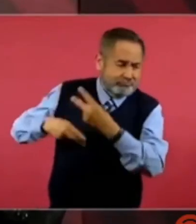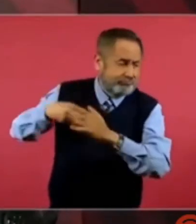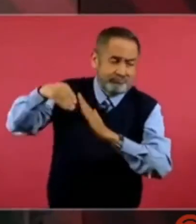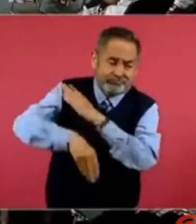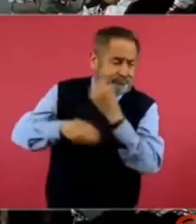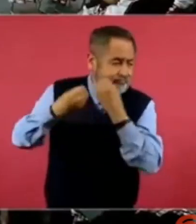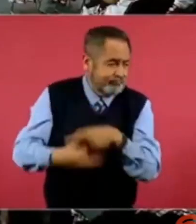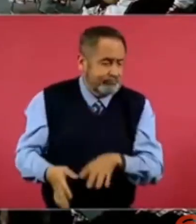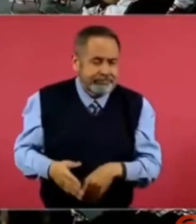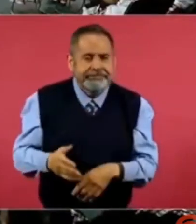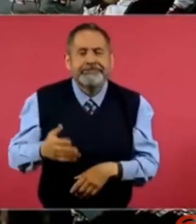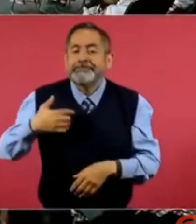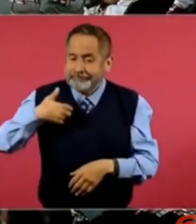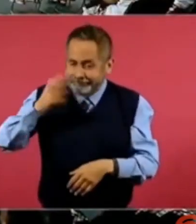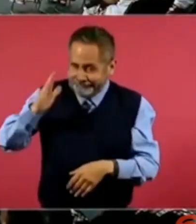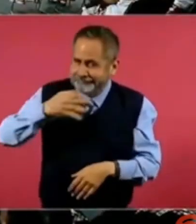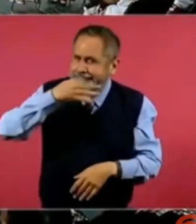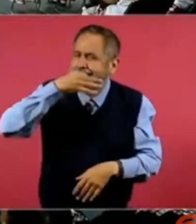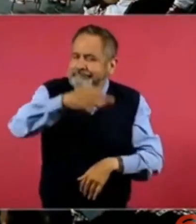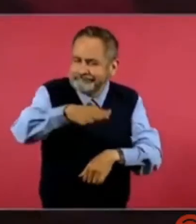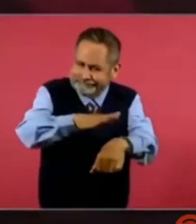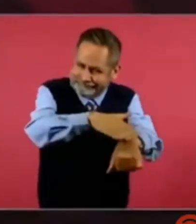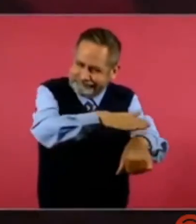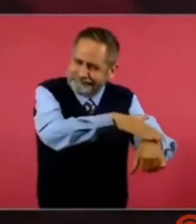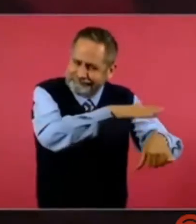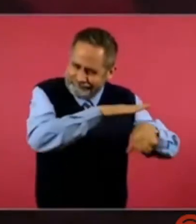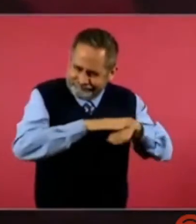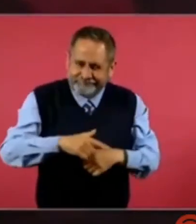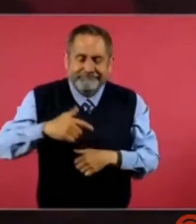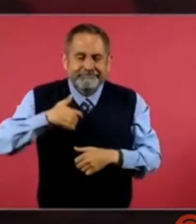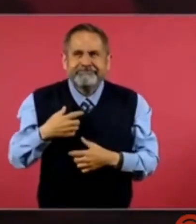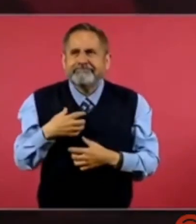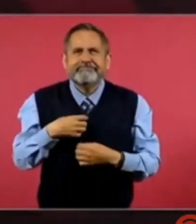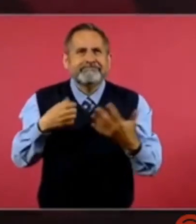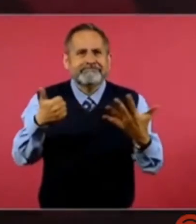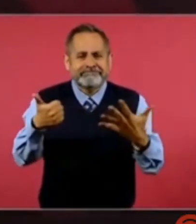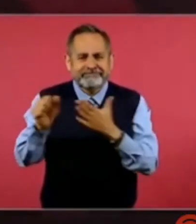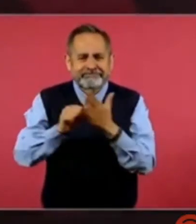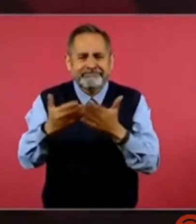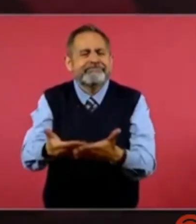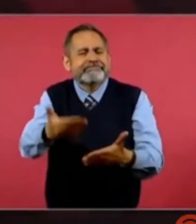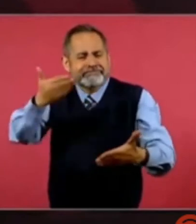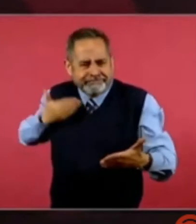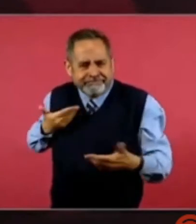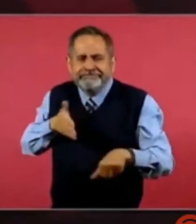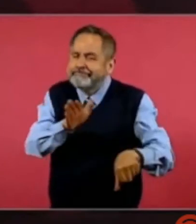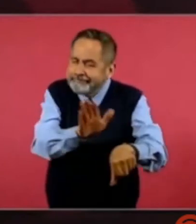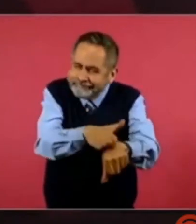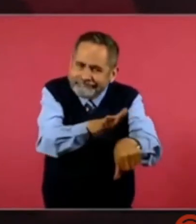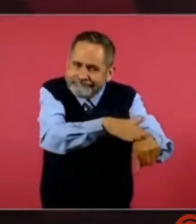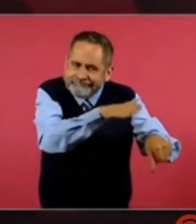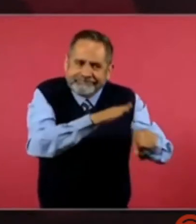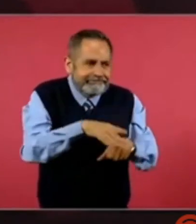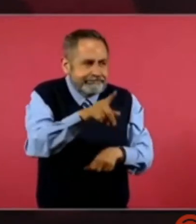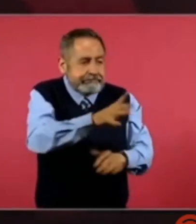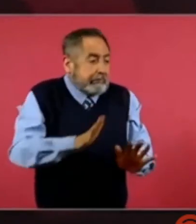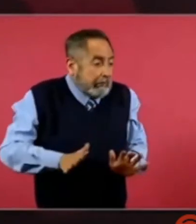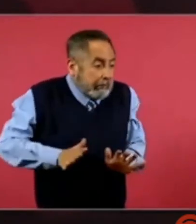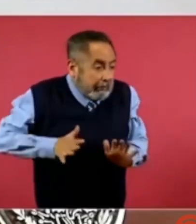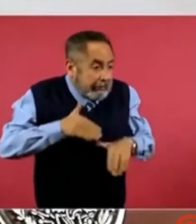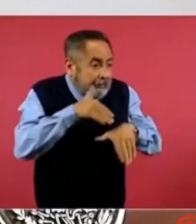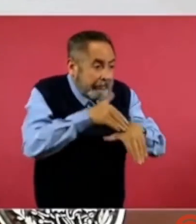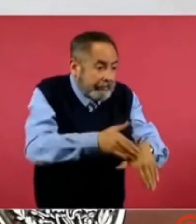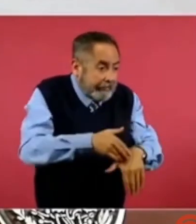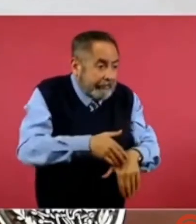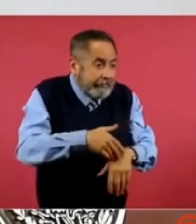Y lo saben ellos, porque me reuní como 6 meses antes. Les dije, no se vayan a